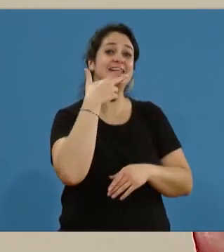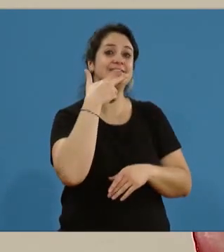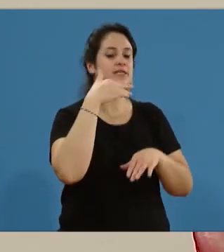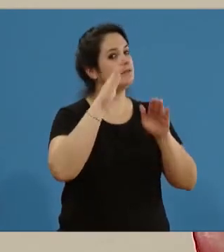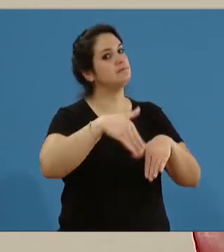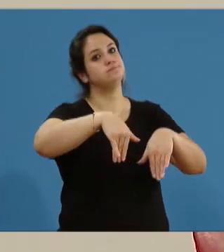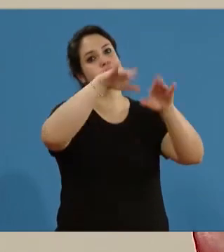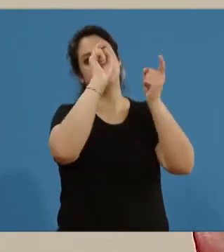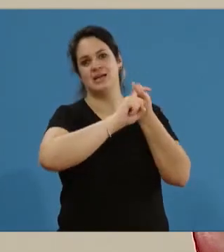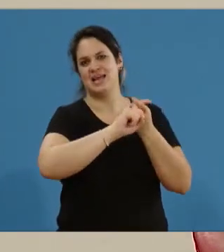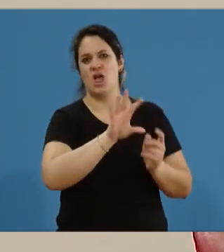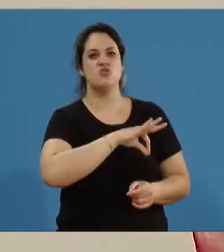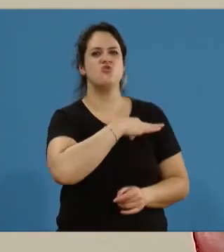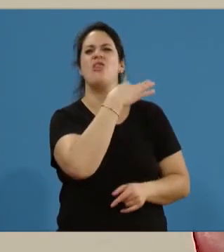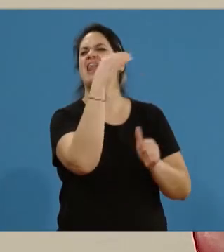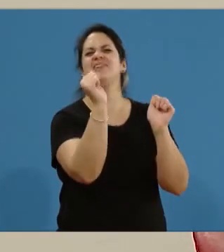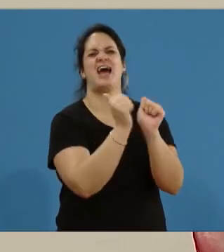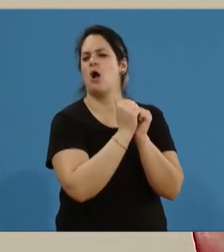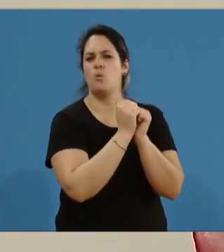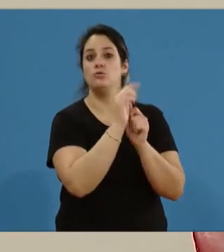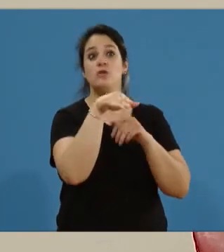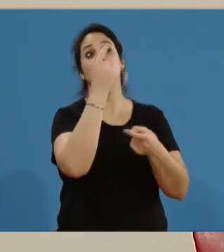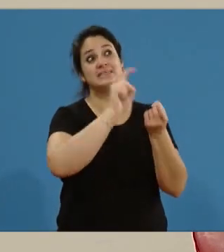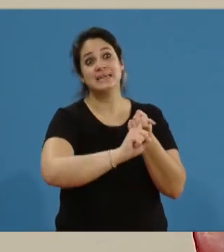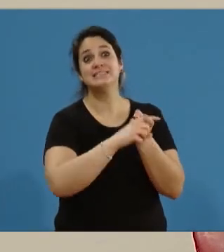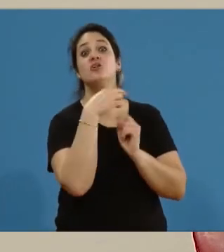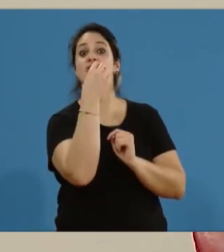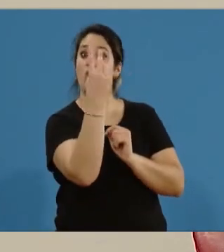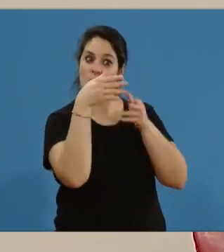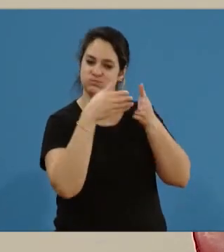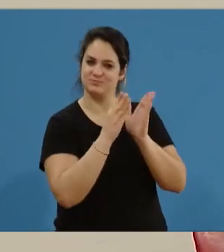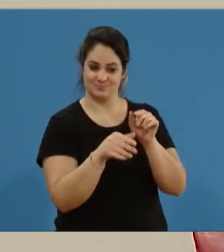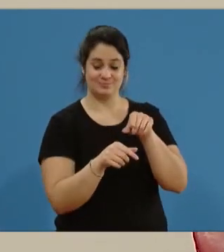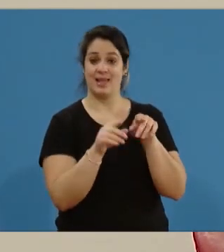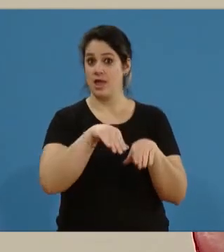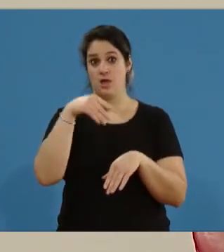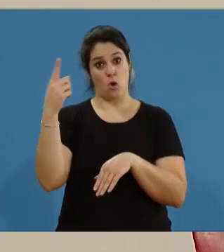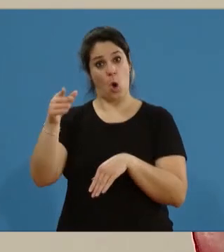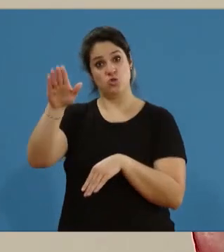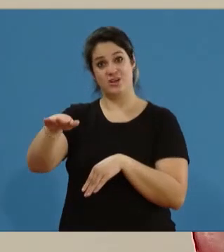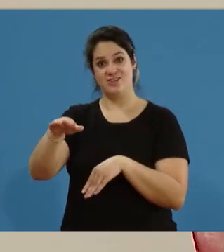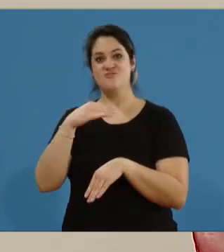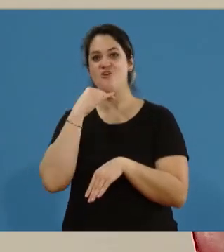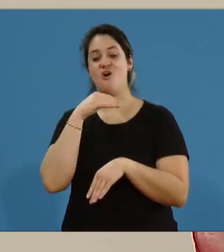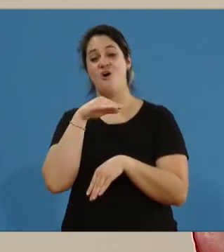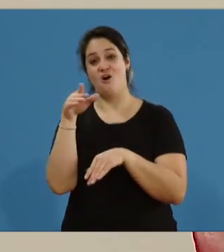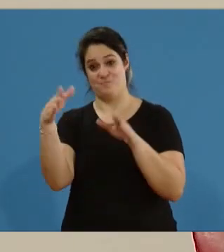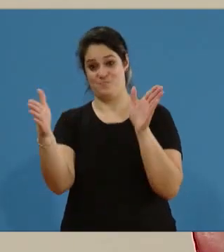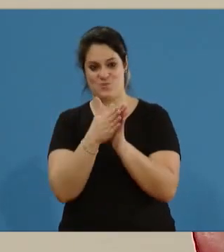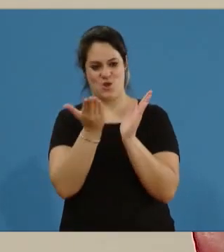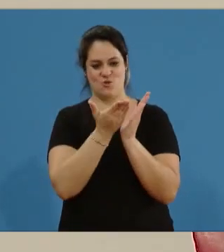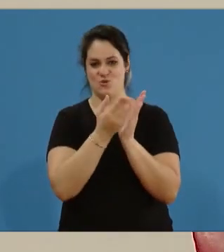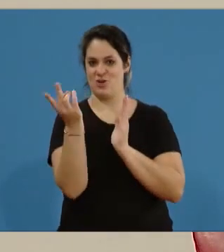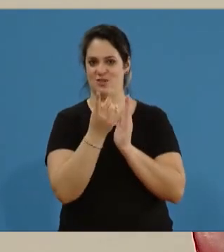años. Han estado toda la vida juntos. Juan, quien estudiaba junto con Martín, le argumenta